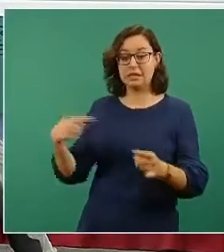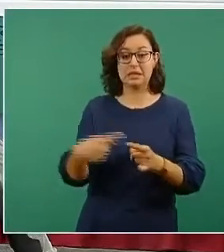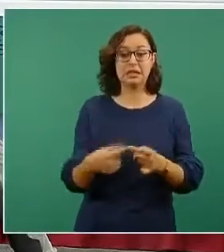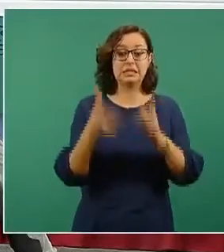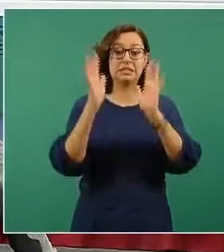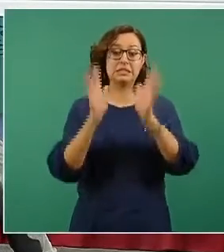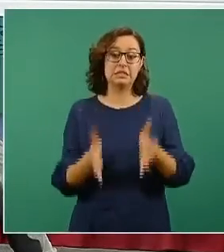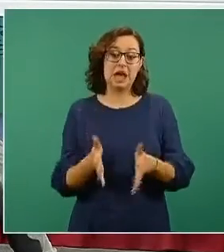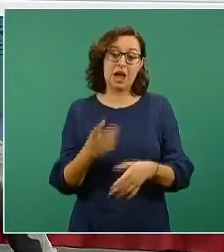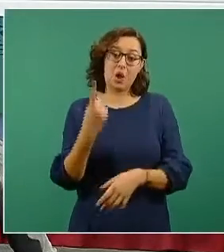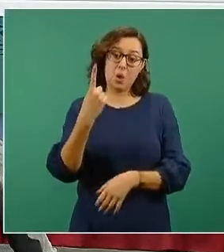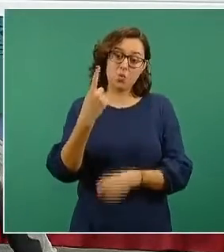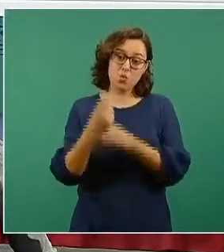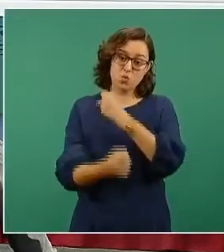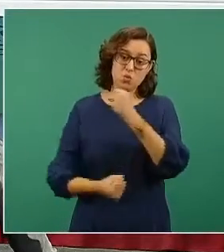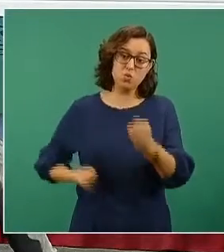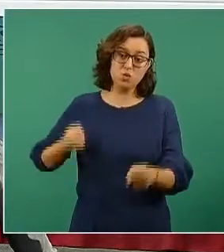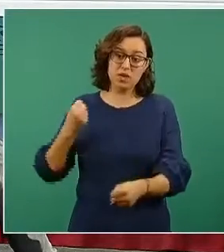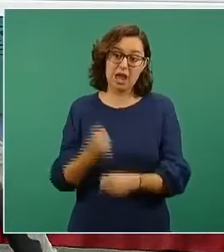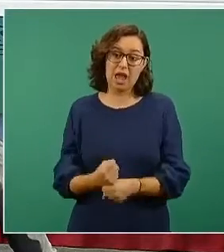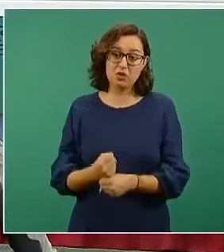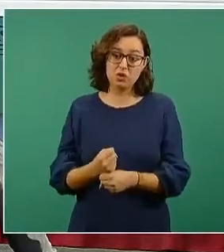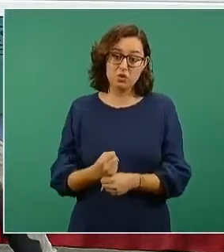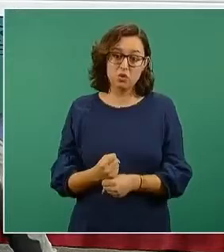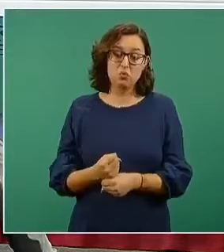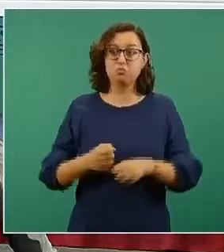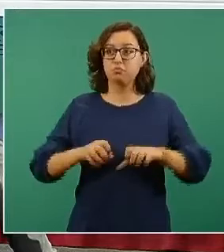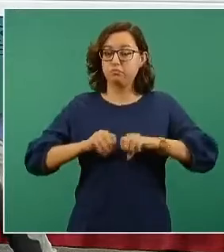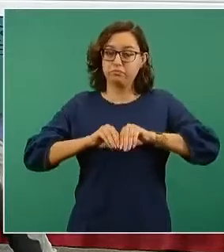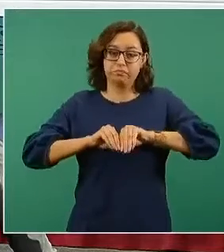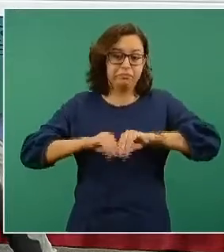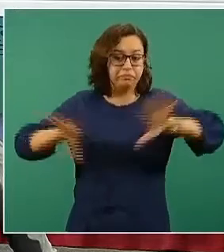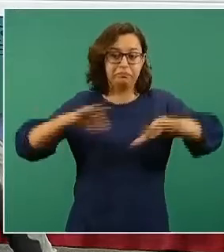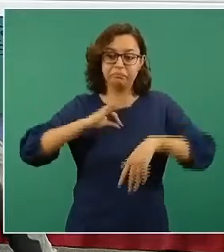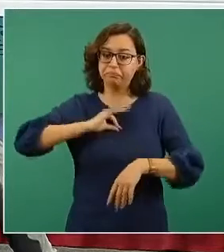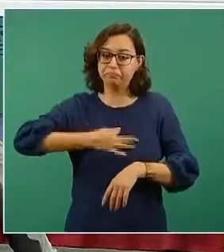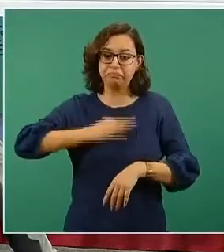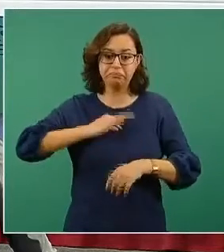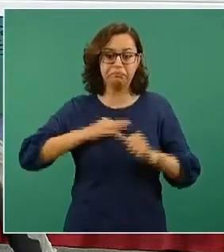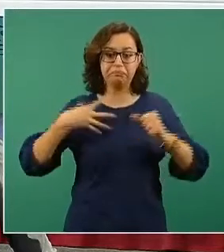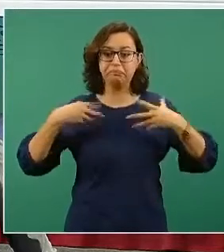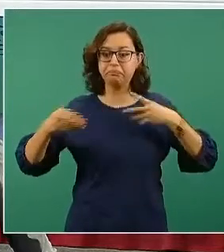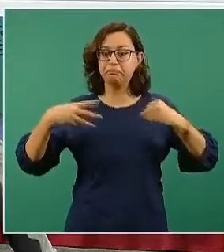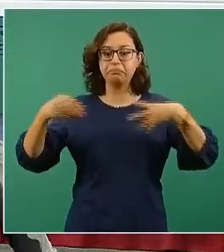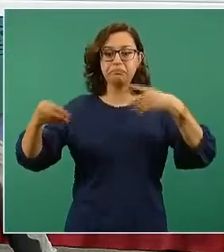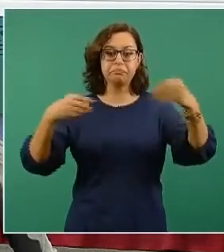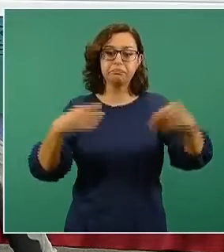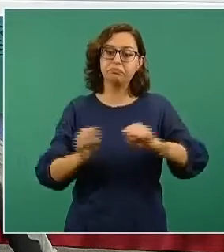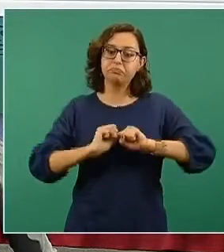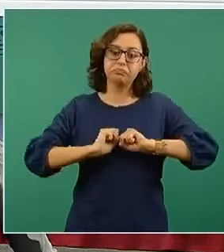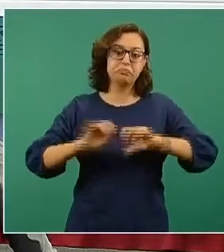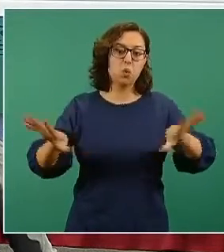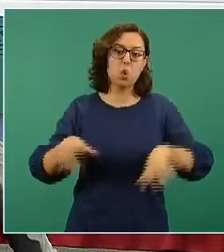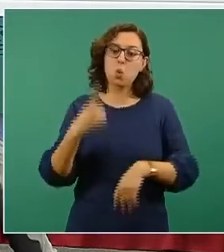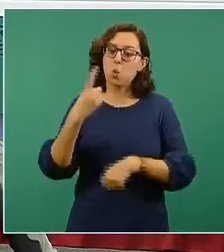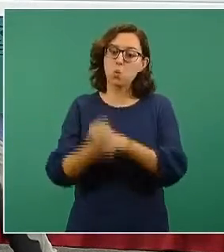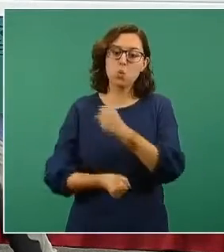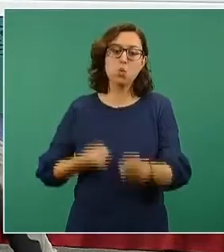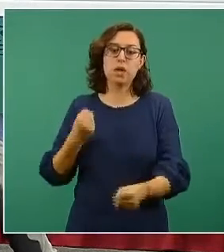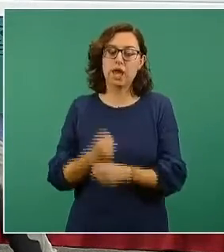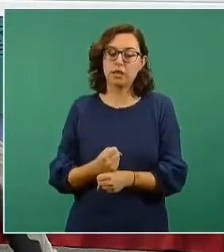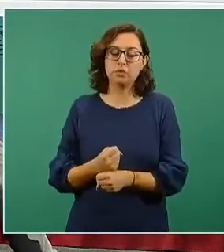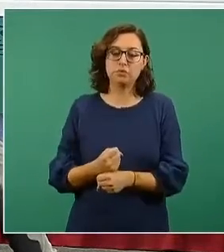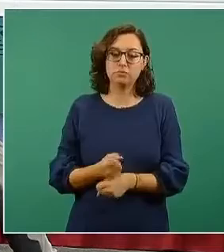365 o 370 días expuesta a la propia epidemia y a una situación que ha